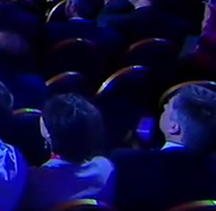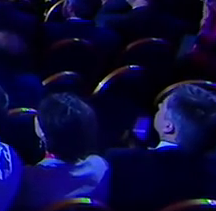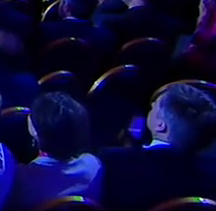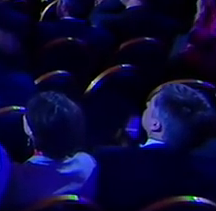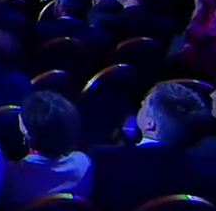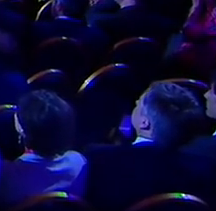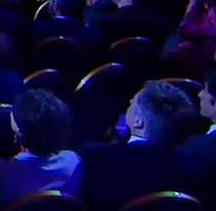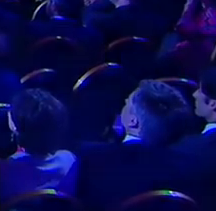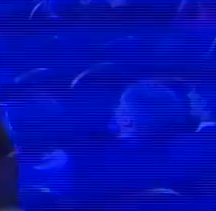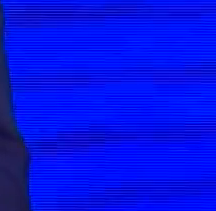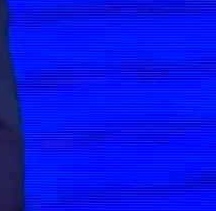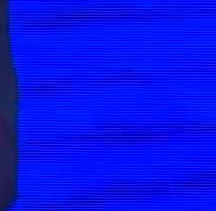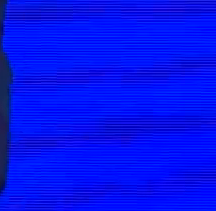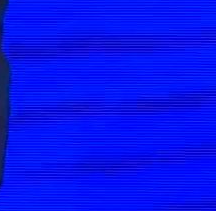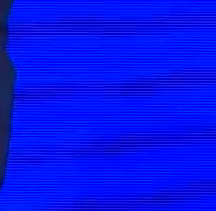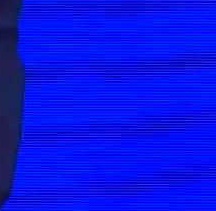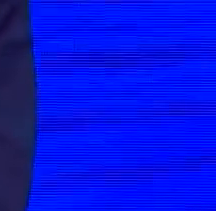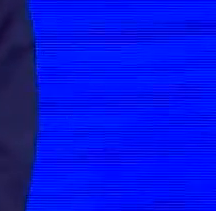Muy buenas tardes.